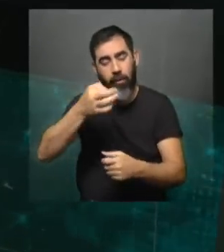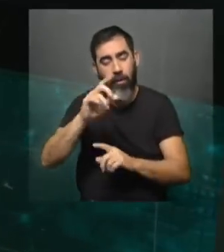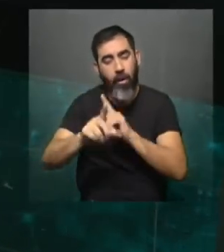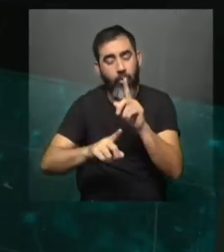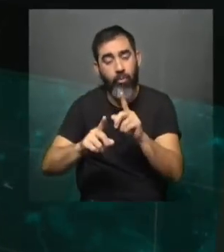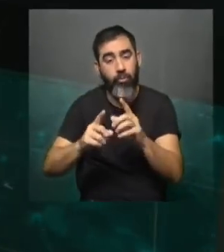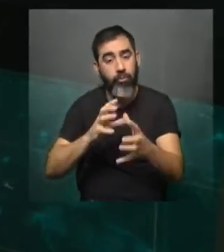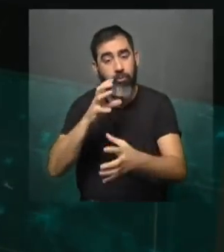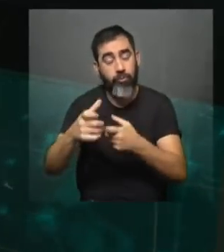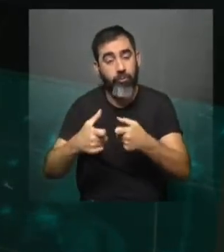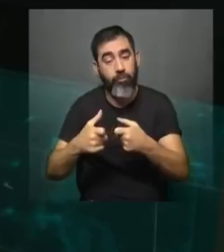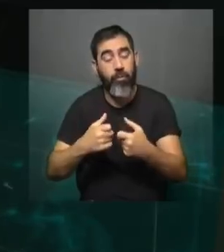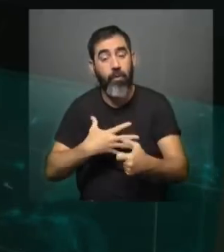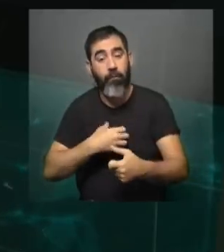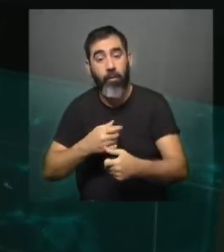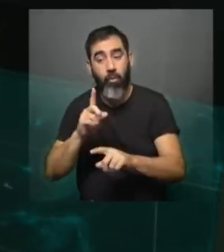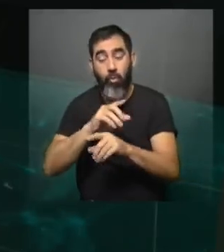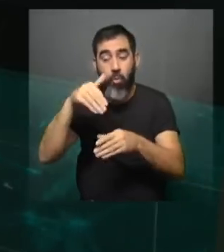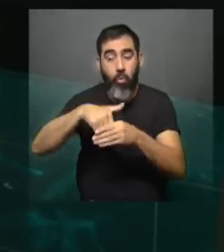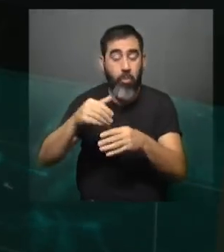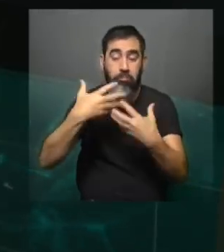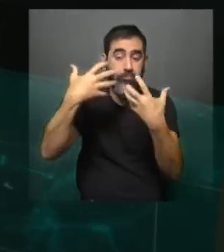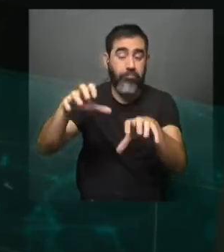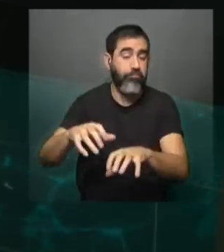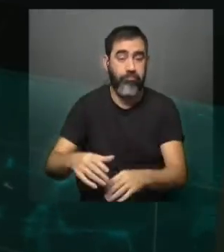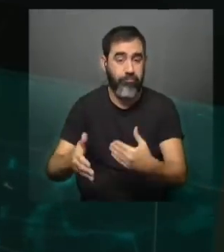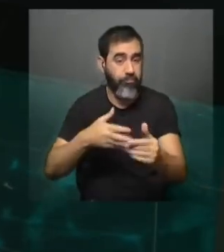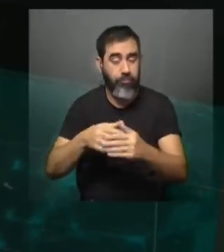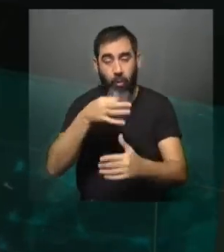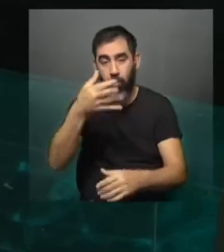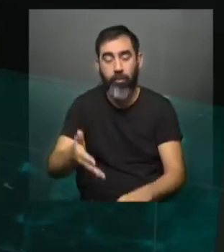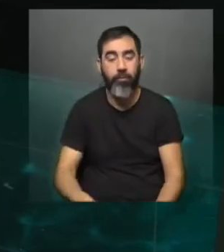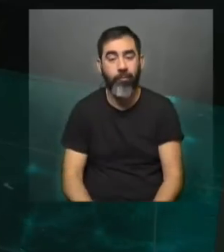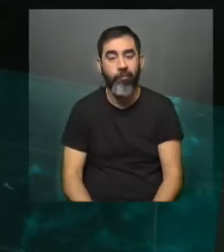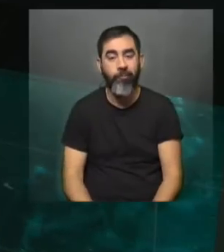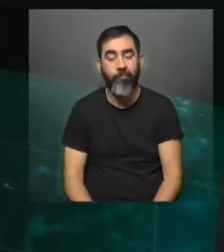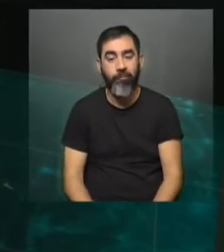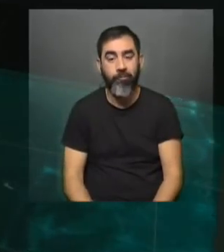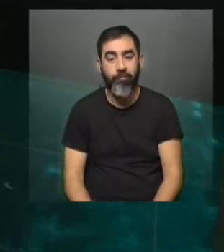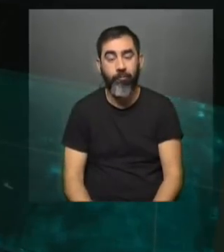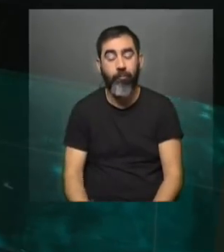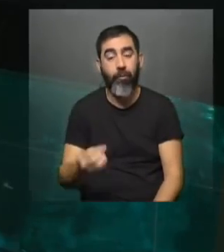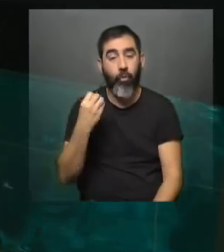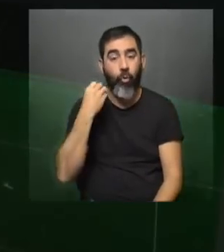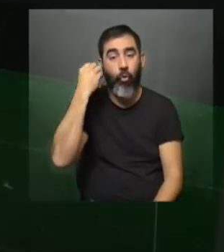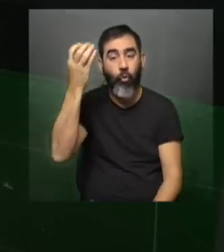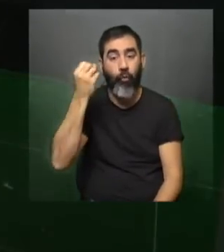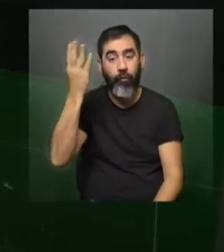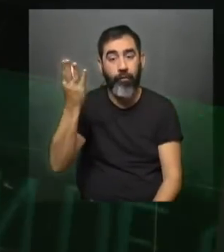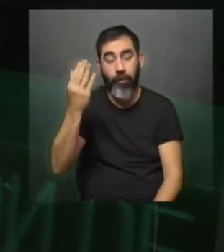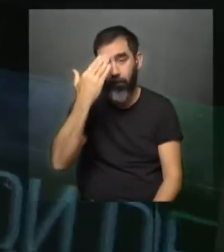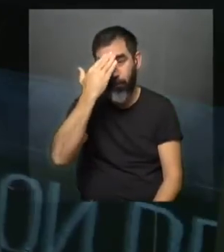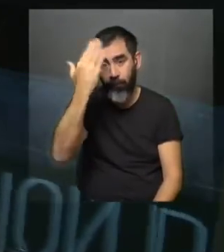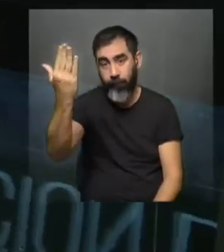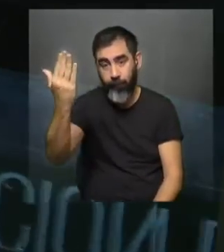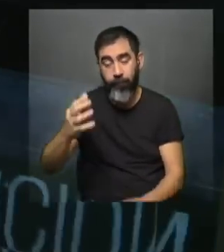oficialistas del partido nacionales y bueno ya si no la votan que no la voten no Exactamente Bueno y en conferencia de prensa la bancada del